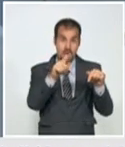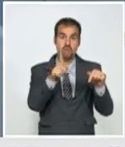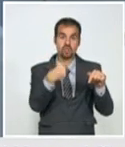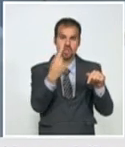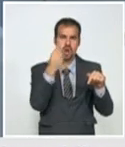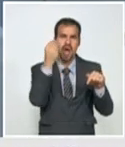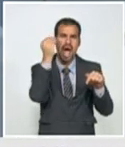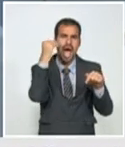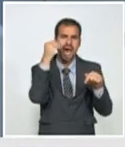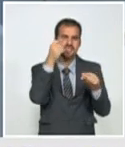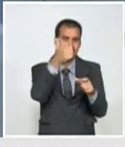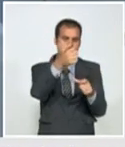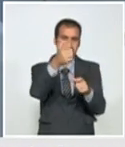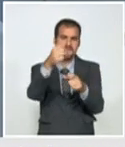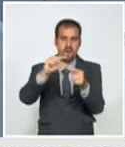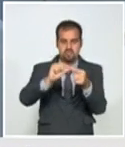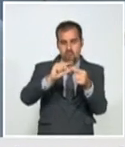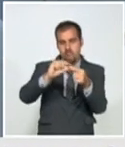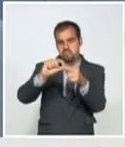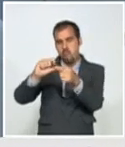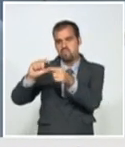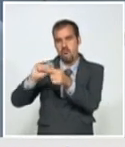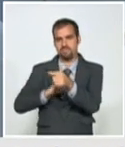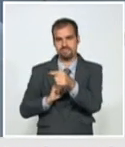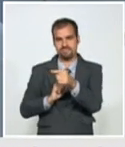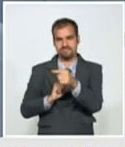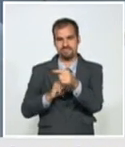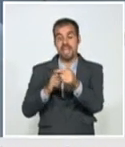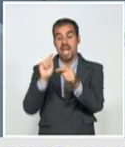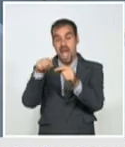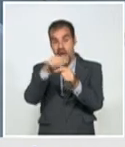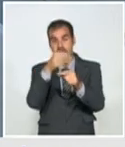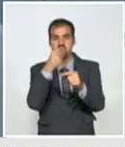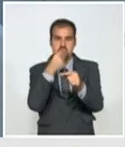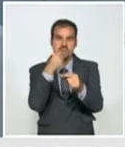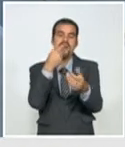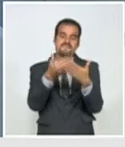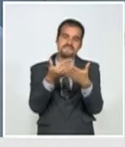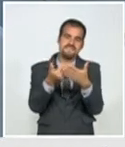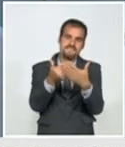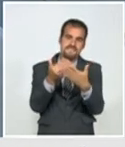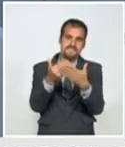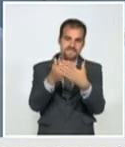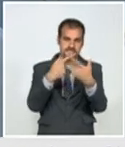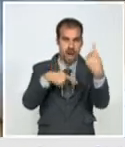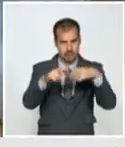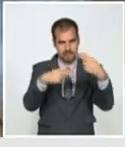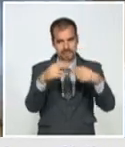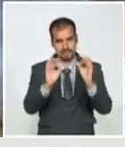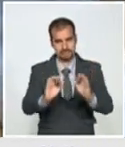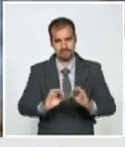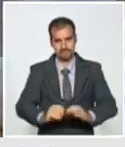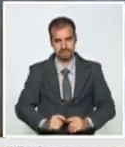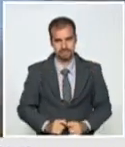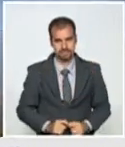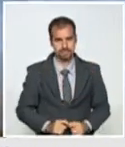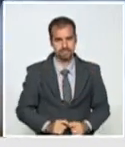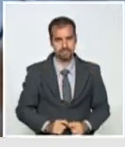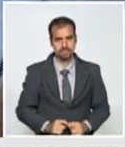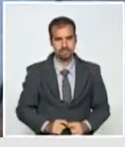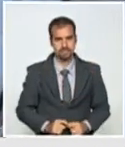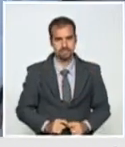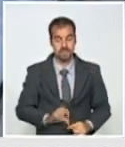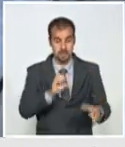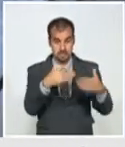llenado los bulbos que están permitiendo hoy todas las intervenciones y los ensayos clínicos que se están llevando a cabo con este producto. En Biosen, más